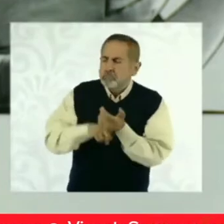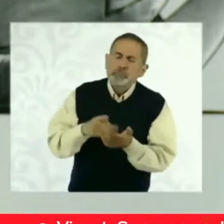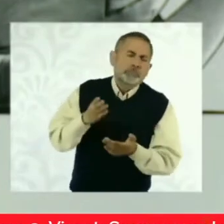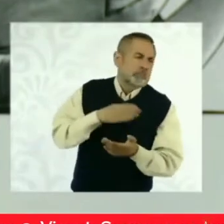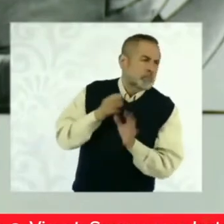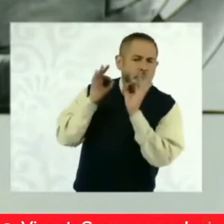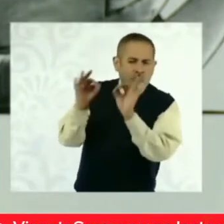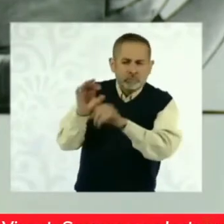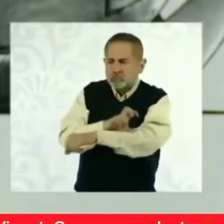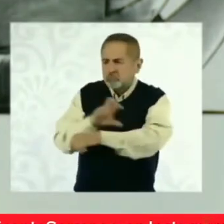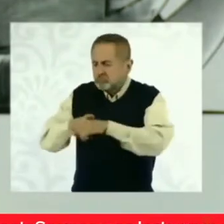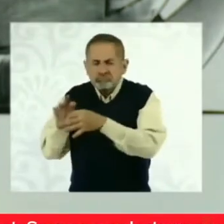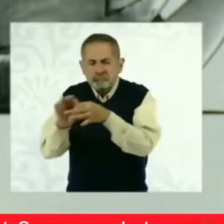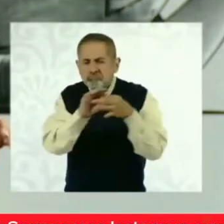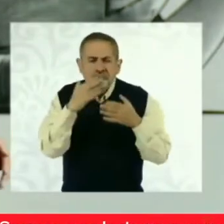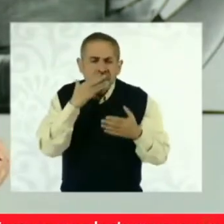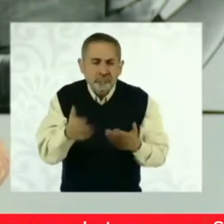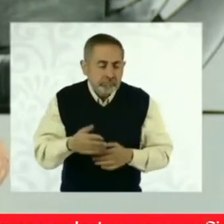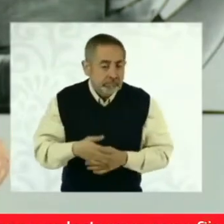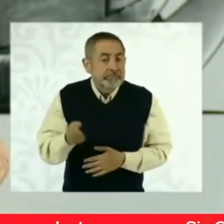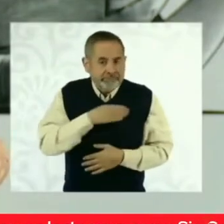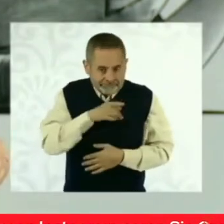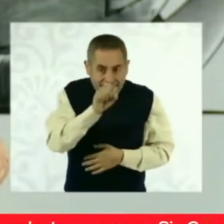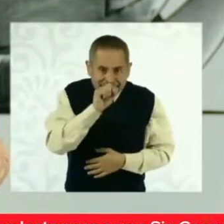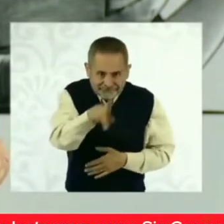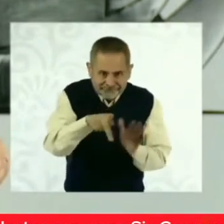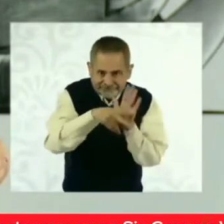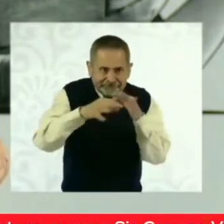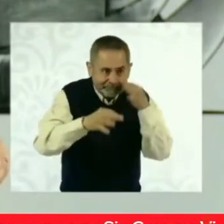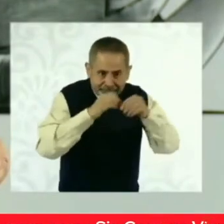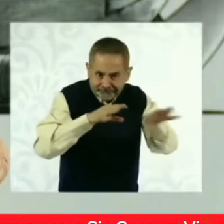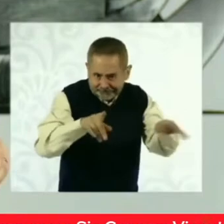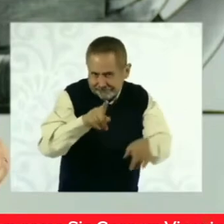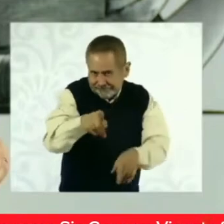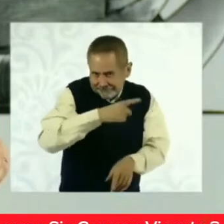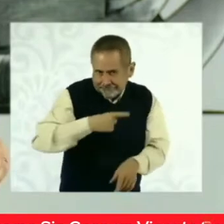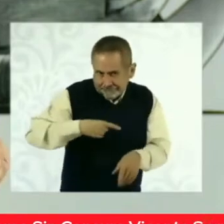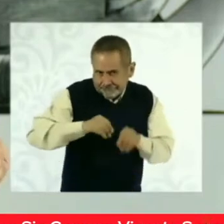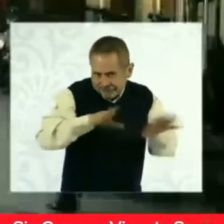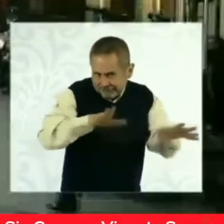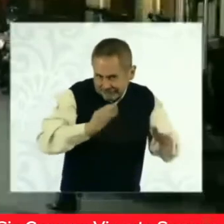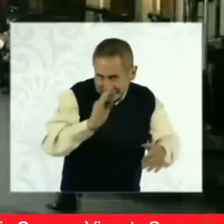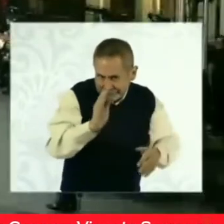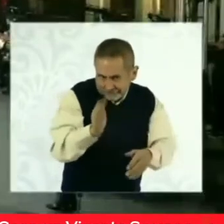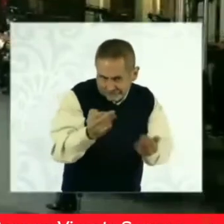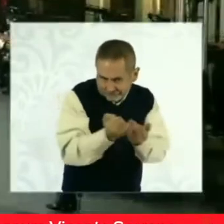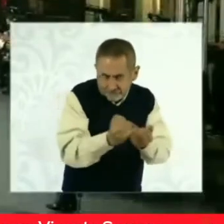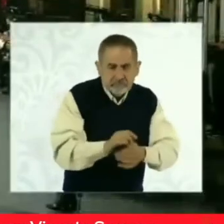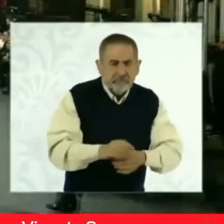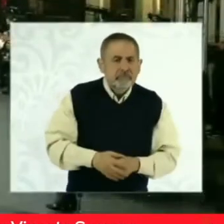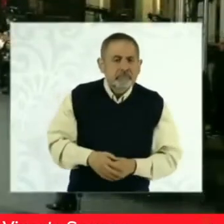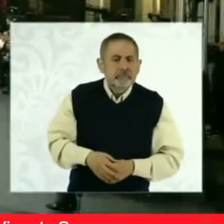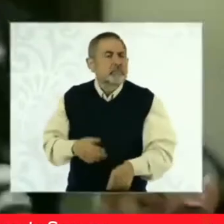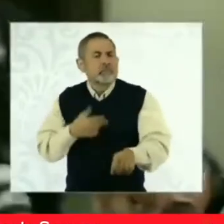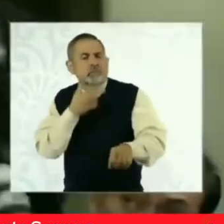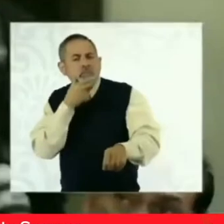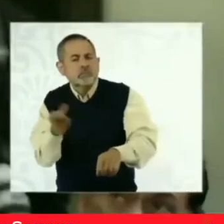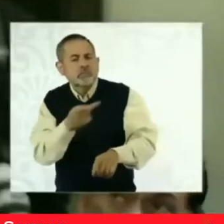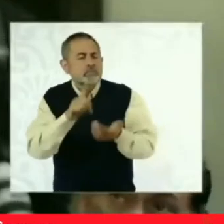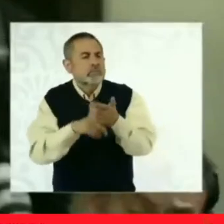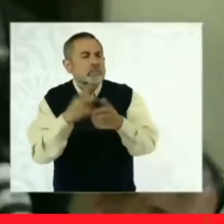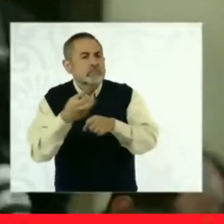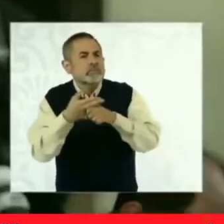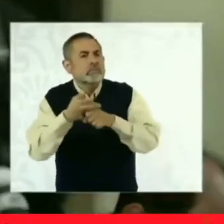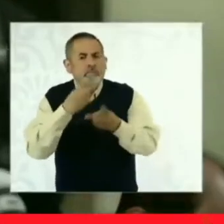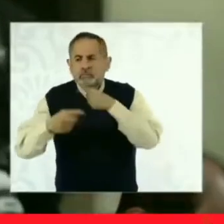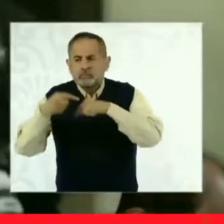y de esta coordinación, y sería muy bueno que eso también lo reportara. Pues, ¿El secretario ya regresó a la Ciudad de México? Sí, ya está